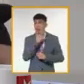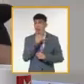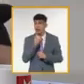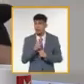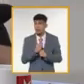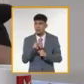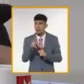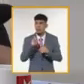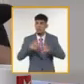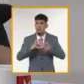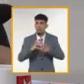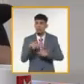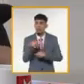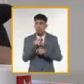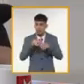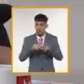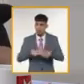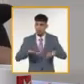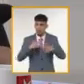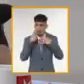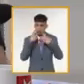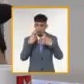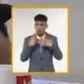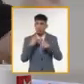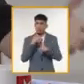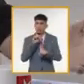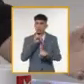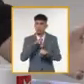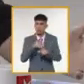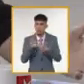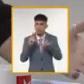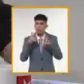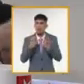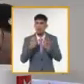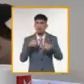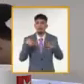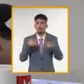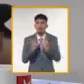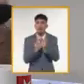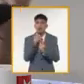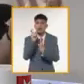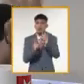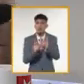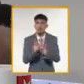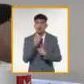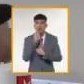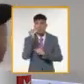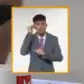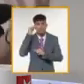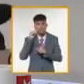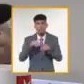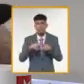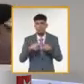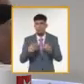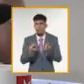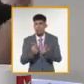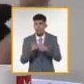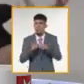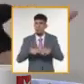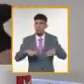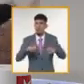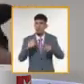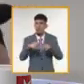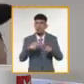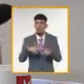era importante y es muy importante tocar el tema, aun cuando pueden existir personas que todavía piensen que, bueno, ¿por qué no dedicarle la mesa a otras cosas